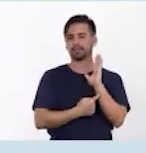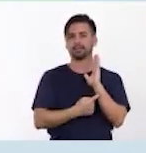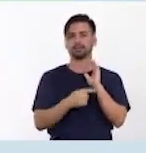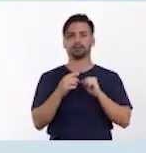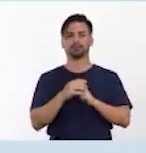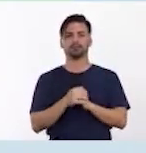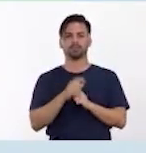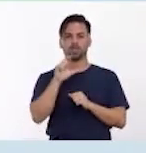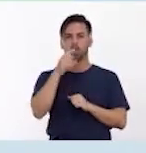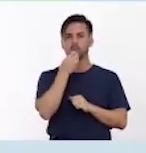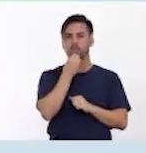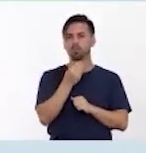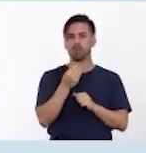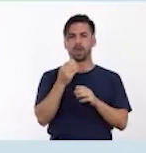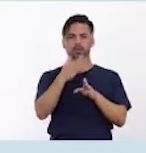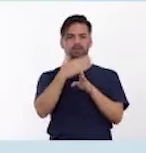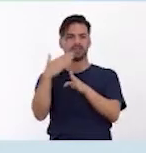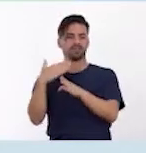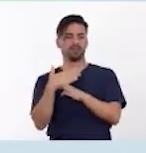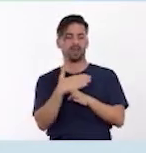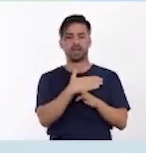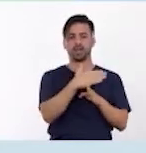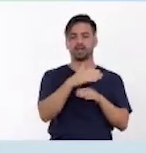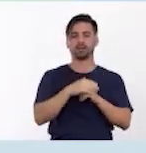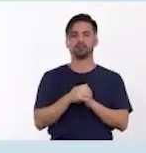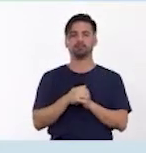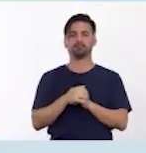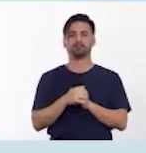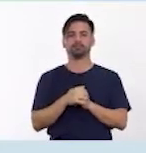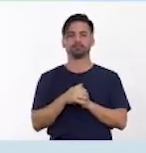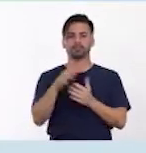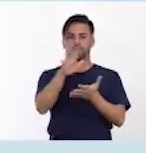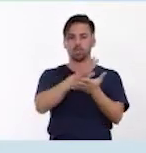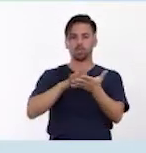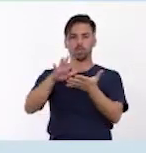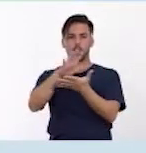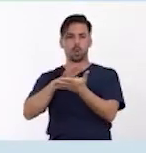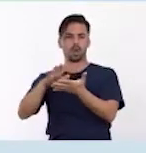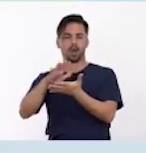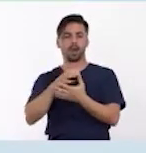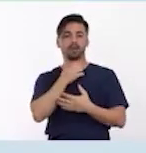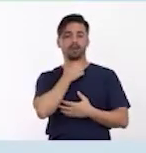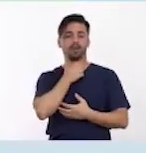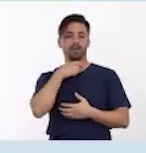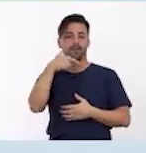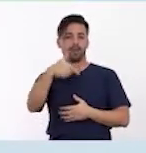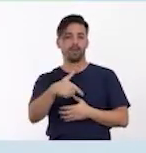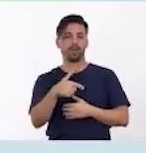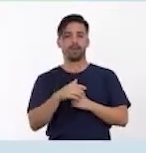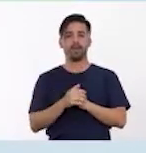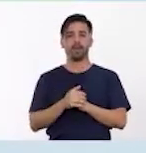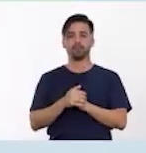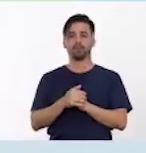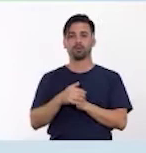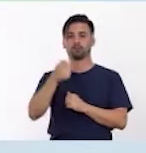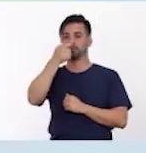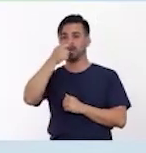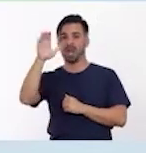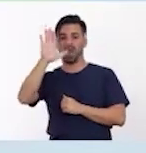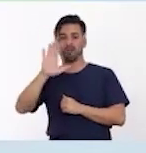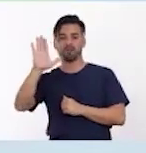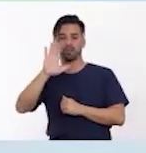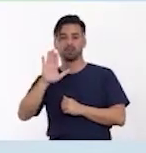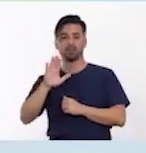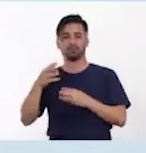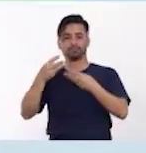diferentes lugares esa misma faja. Podemos pensar, por ejemplo, cómo el Sahara, que está en la faja tropical, y Cuba